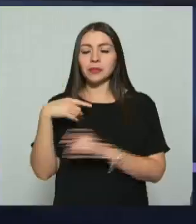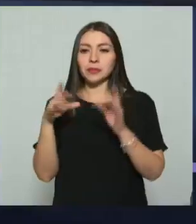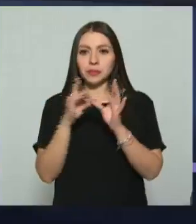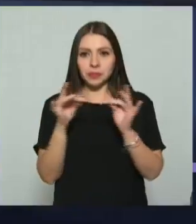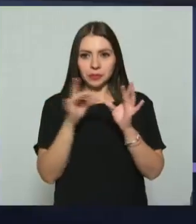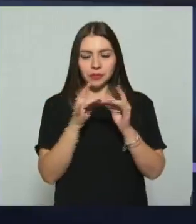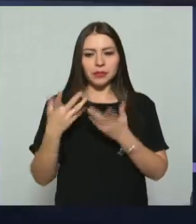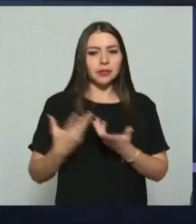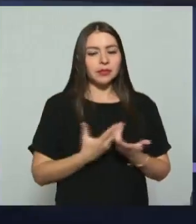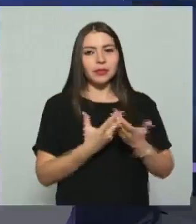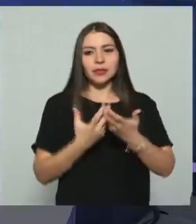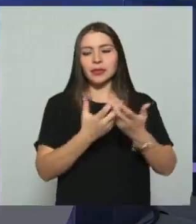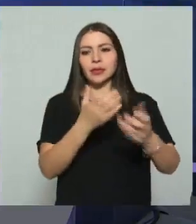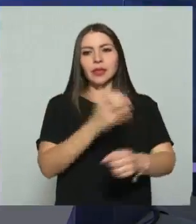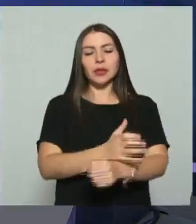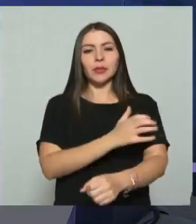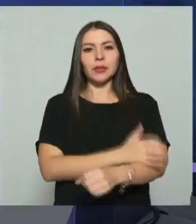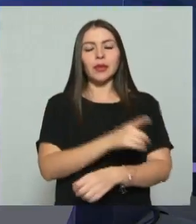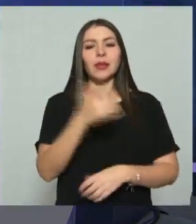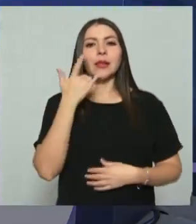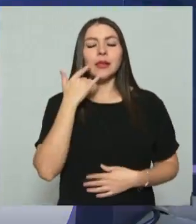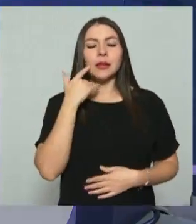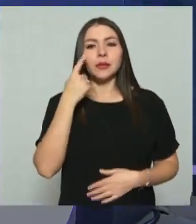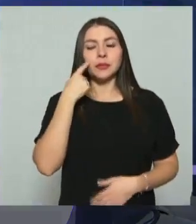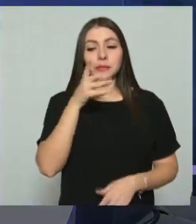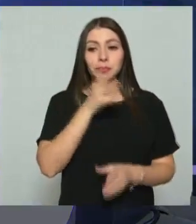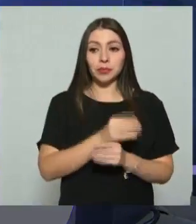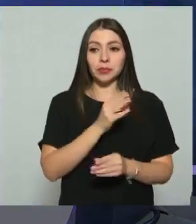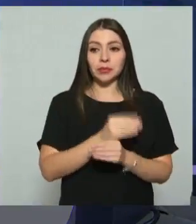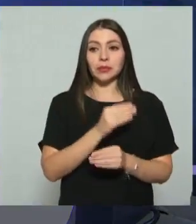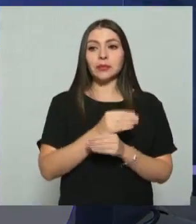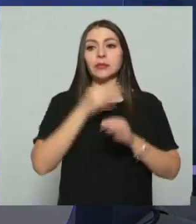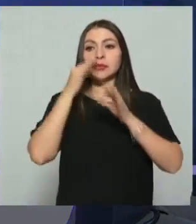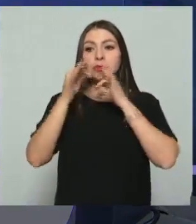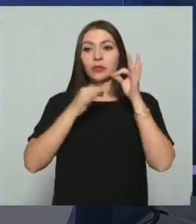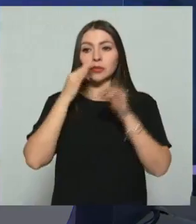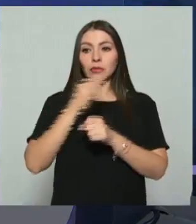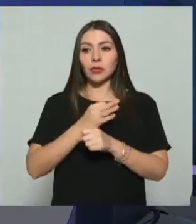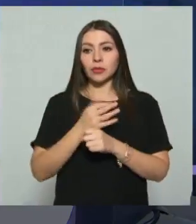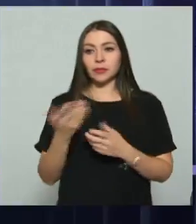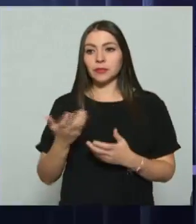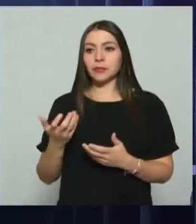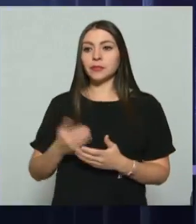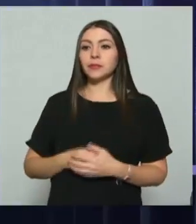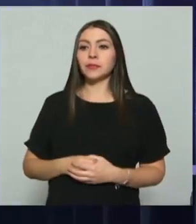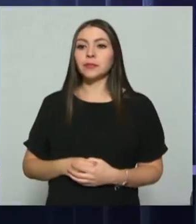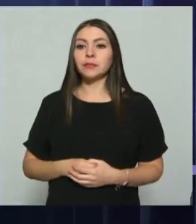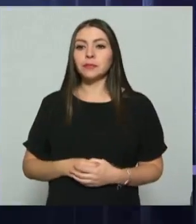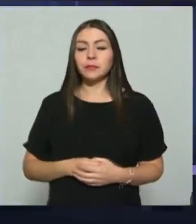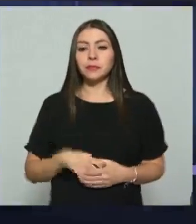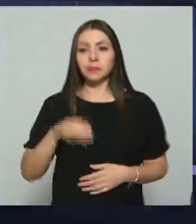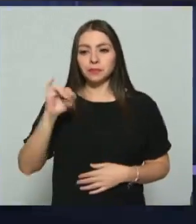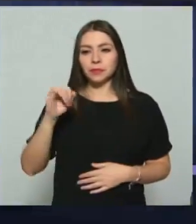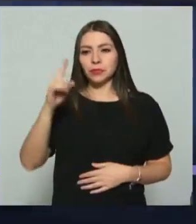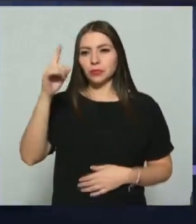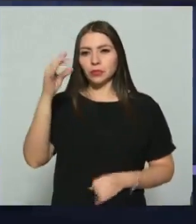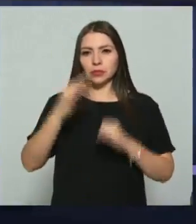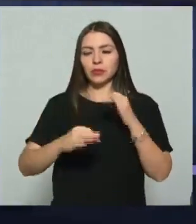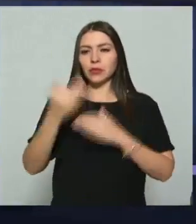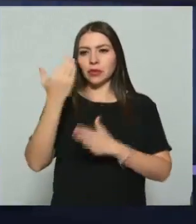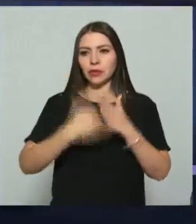comentando, acompañarte en este recorrido de rehabilitación y difundir lo que están haciendo. Sí, por último, nada más, nos